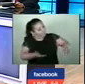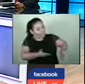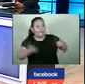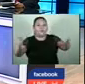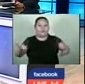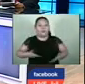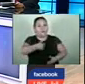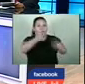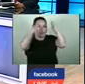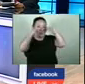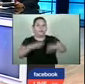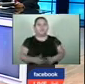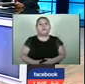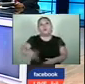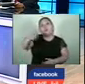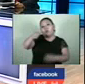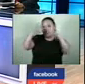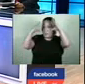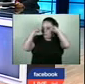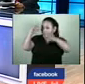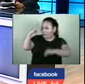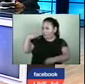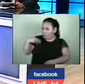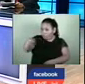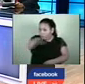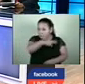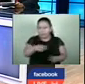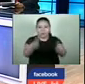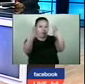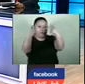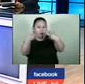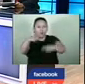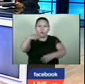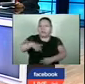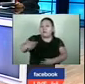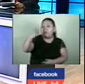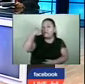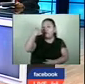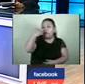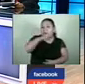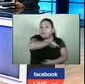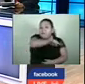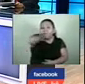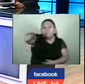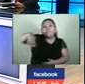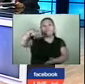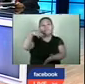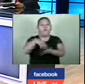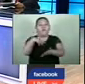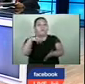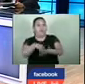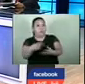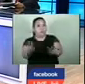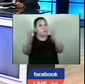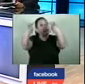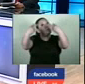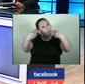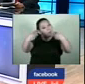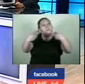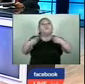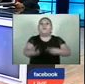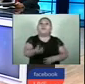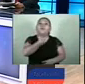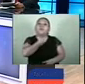la bienvenida, buenas noches. Buenas noches Roxana, amigos televidentes, por supuesto, lo importante es que la población, todos nuestros amigos televidentes estén bien